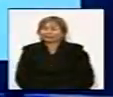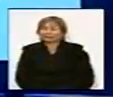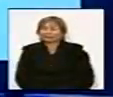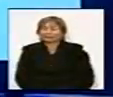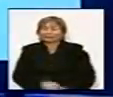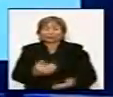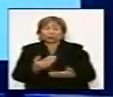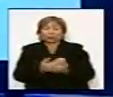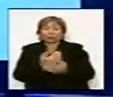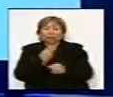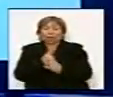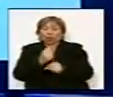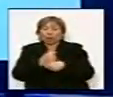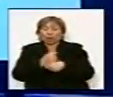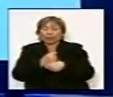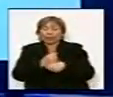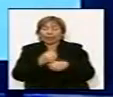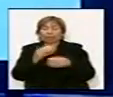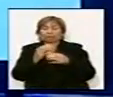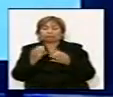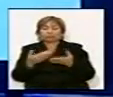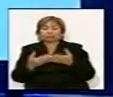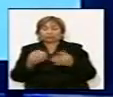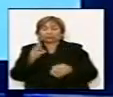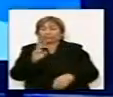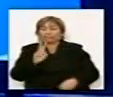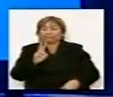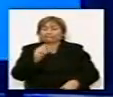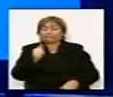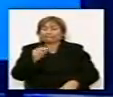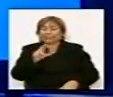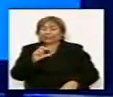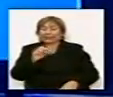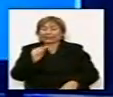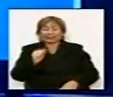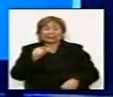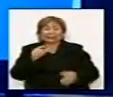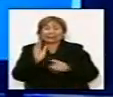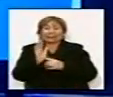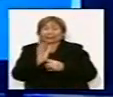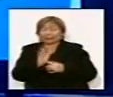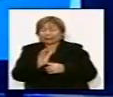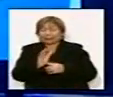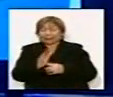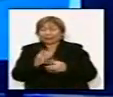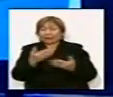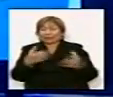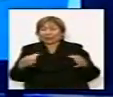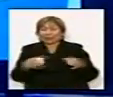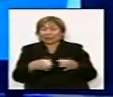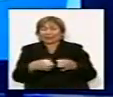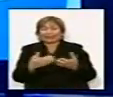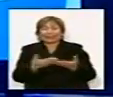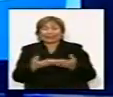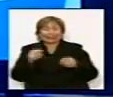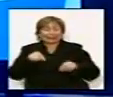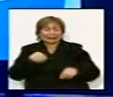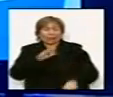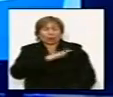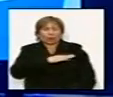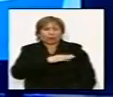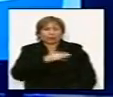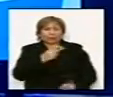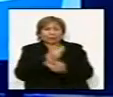Una nueva obra del periodista José Luis Vargas Cifuentes será presentada en el Congreso de la República este jueves